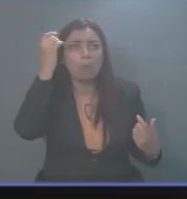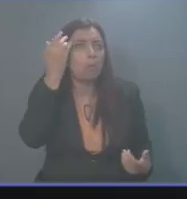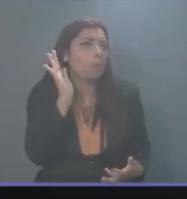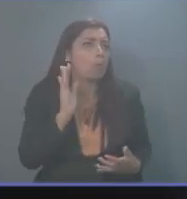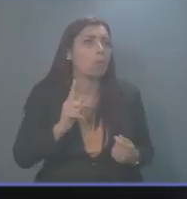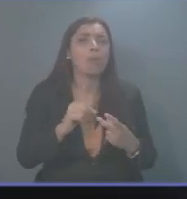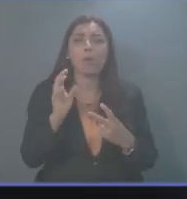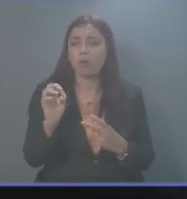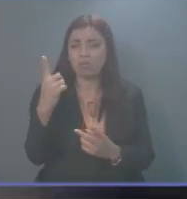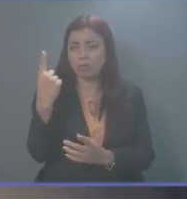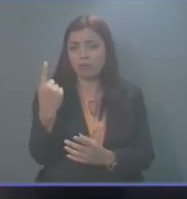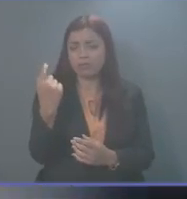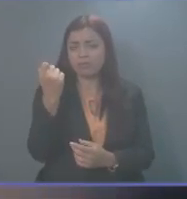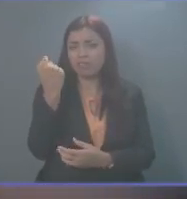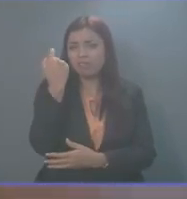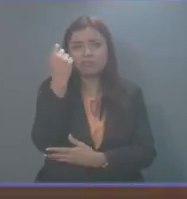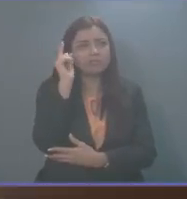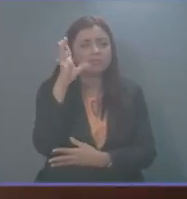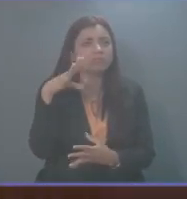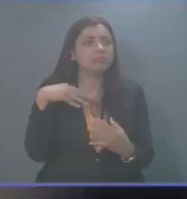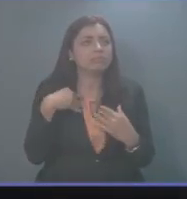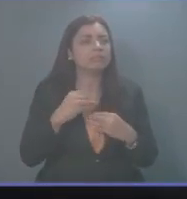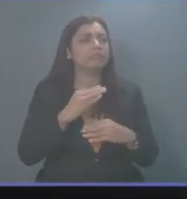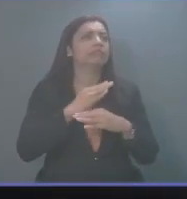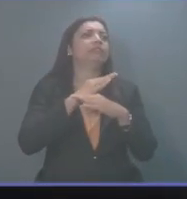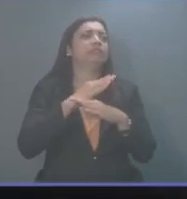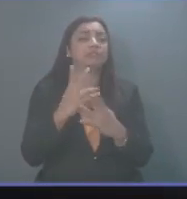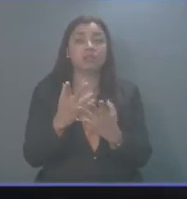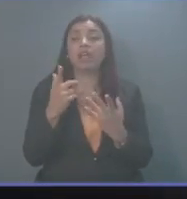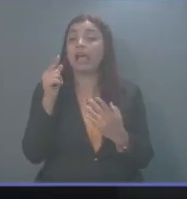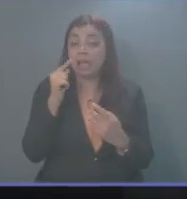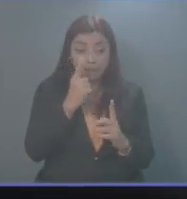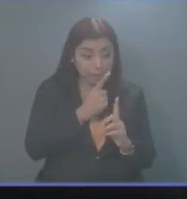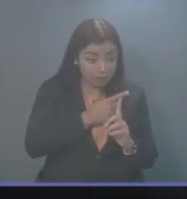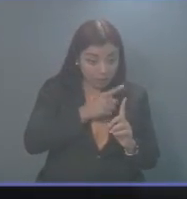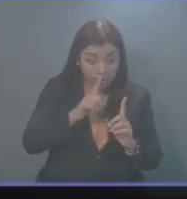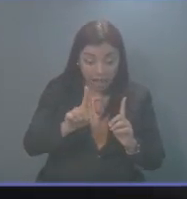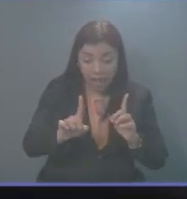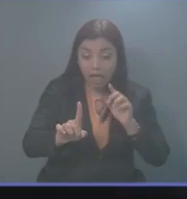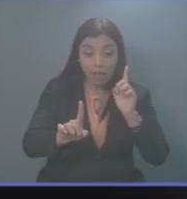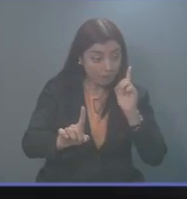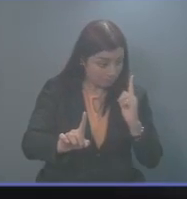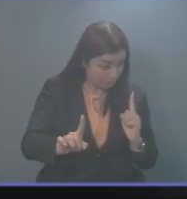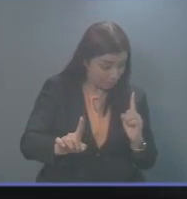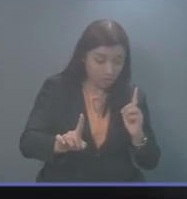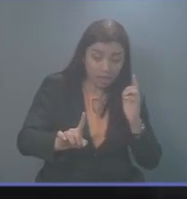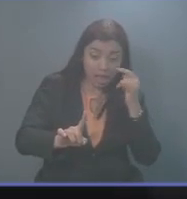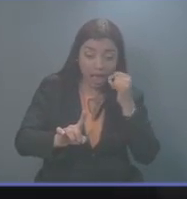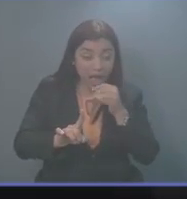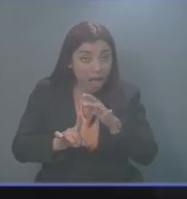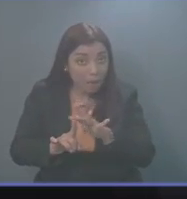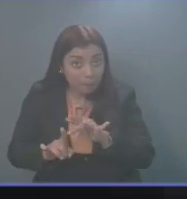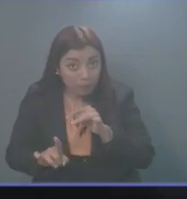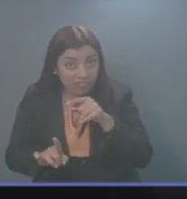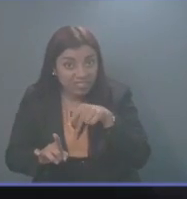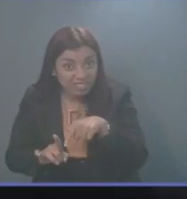de su incapacidad de resistir, será sancionado con prisión de 8 a 12